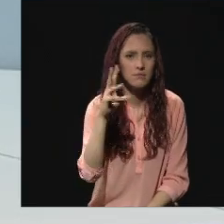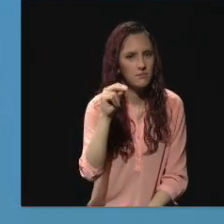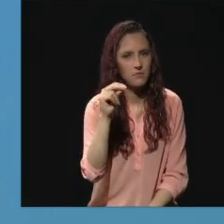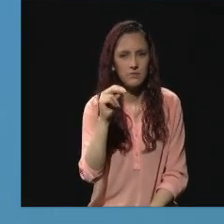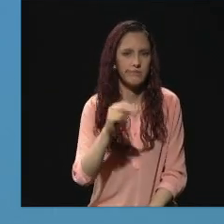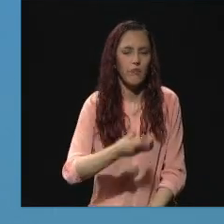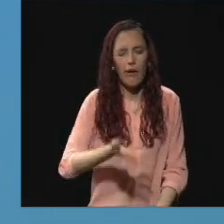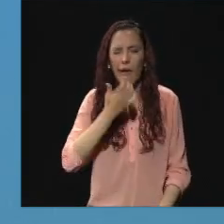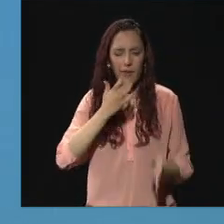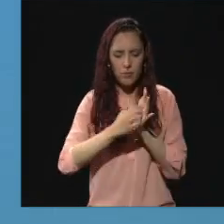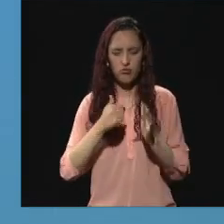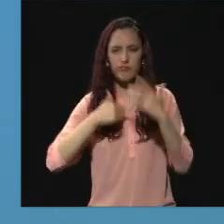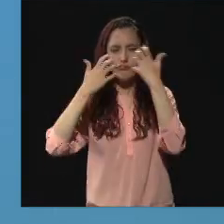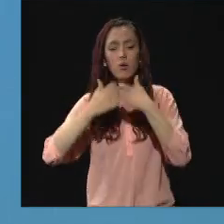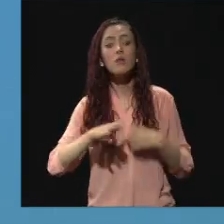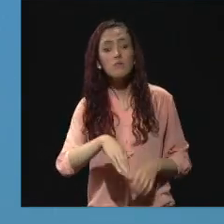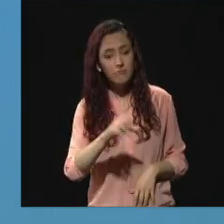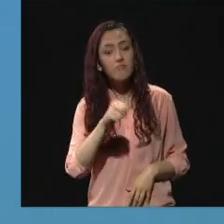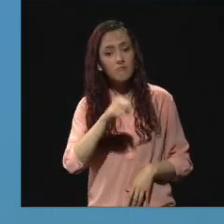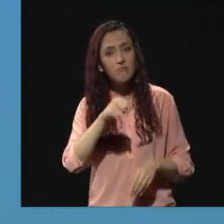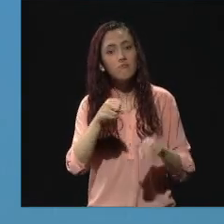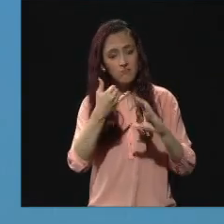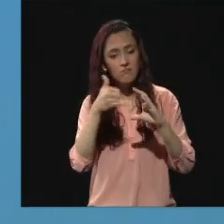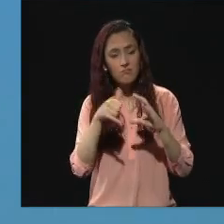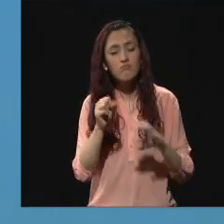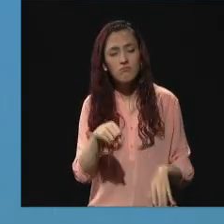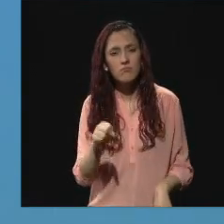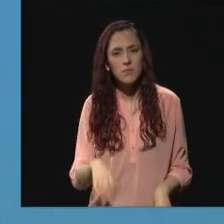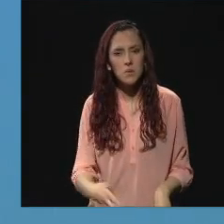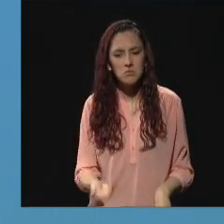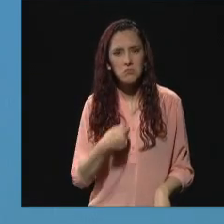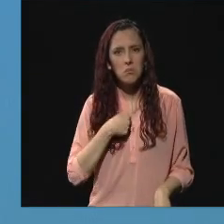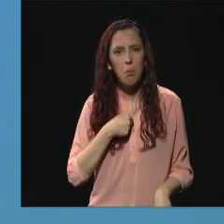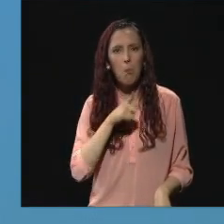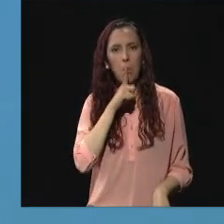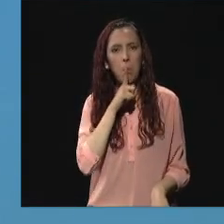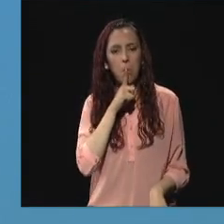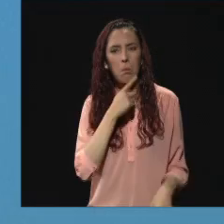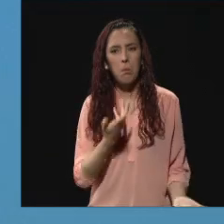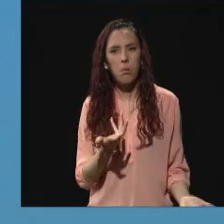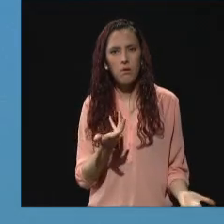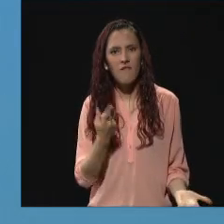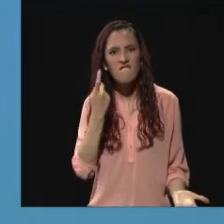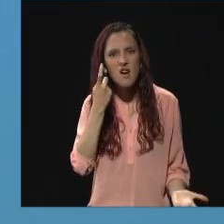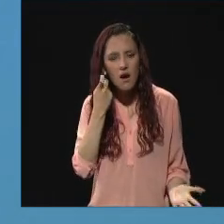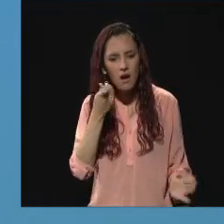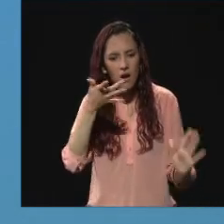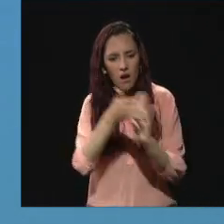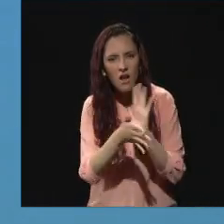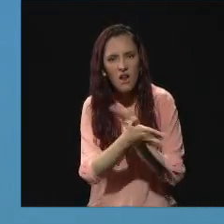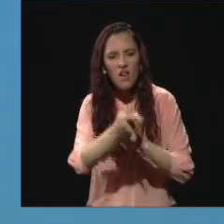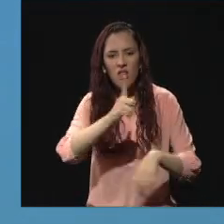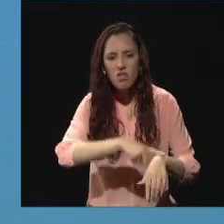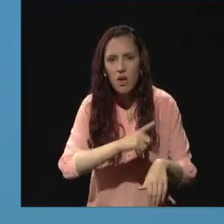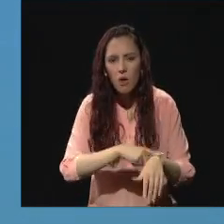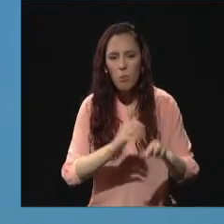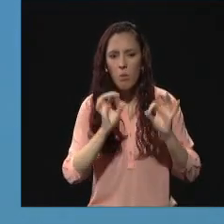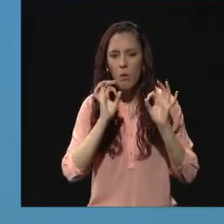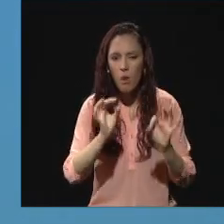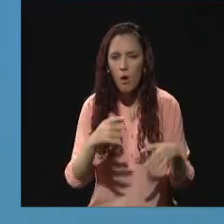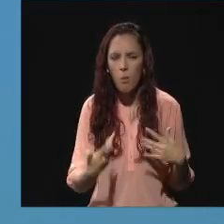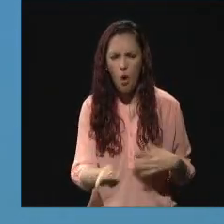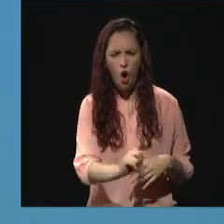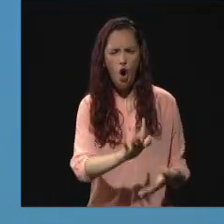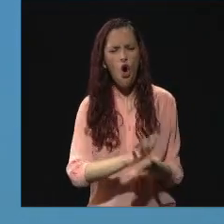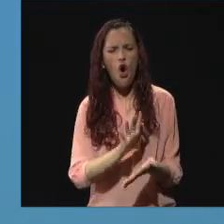decir yo no puedo estar ofreciendo un servicio whatsapp sin dar las condiciones de tiempo y calidad de servicio y eventualmente simplemente para enganchar al